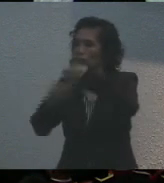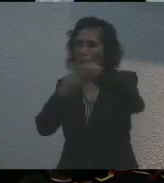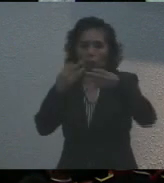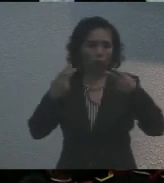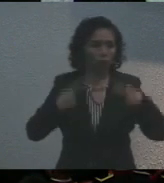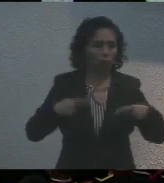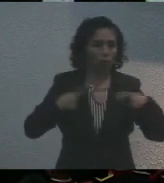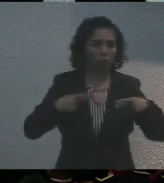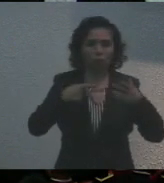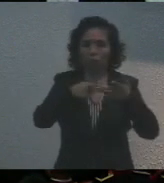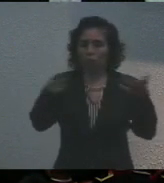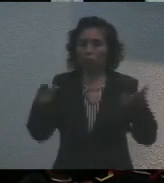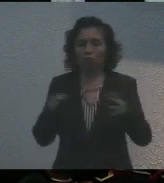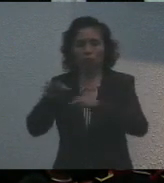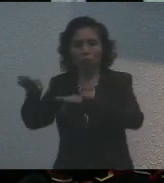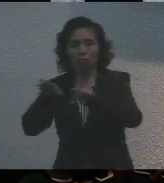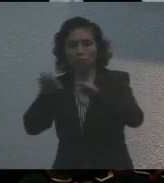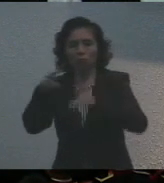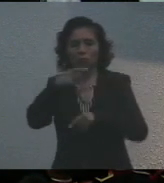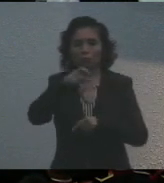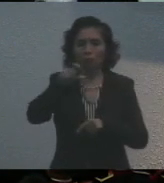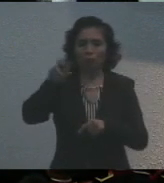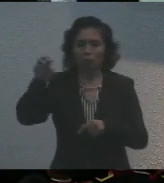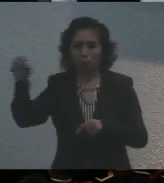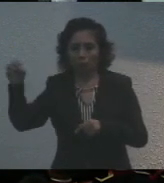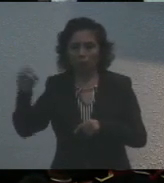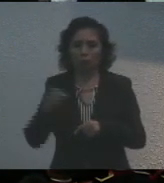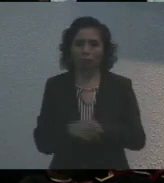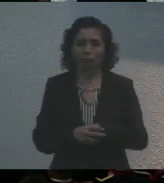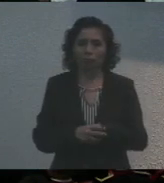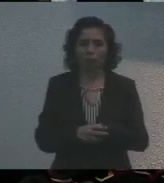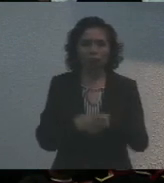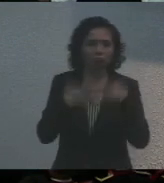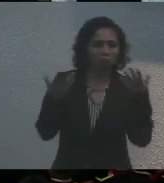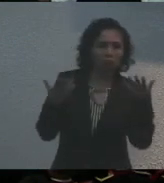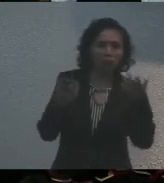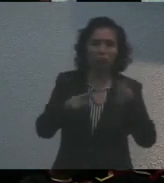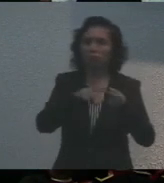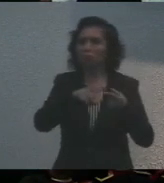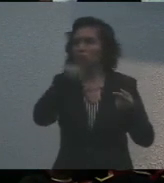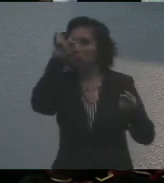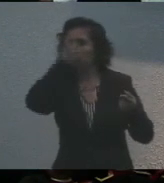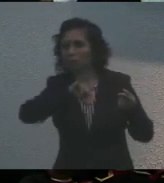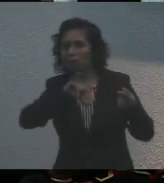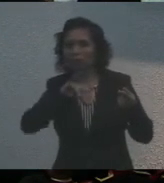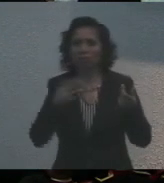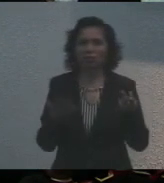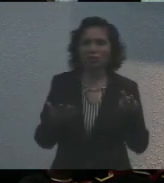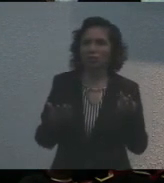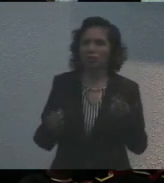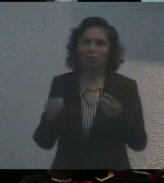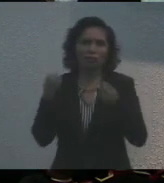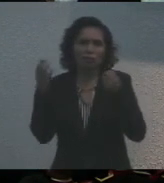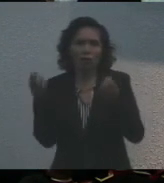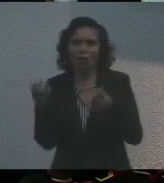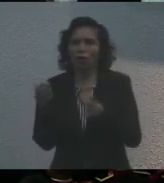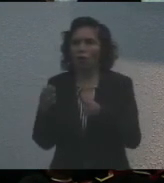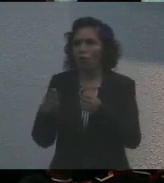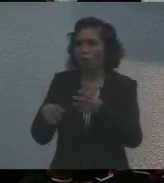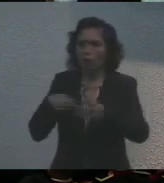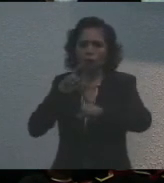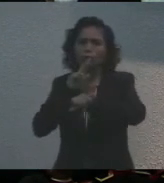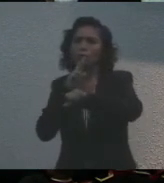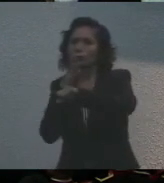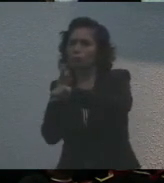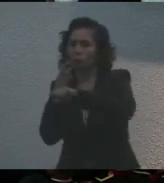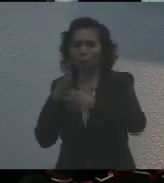Estado de Quintana Roo. Generales, almirante, jefes, oficiales, cadetes del